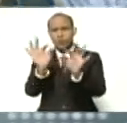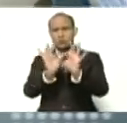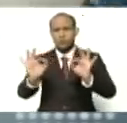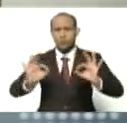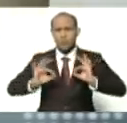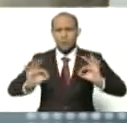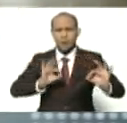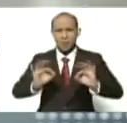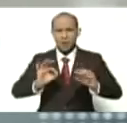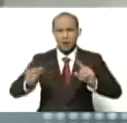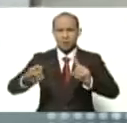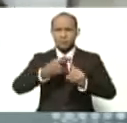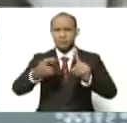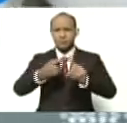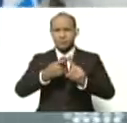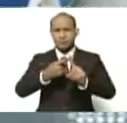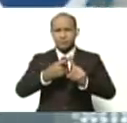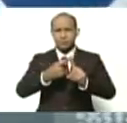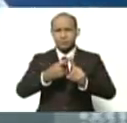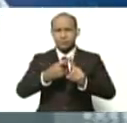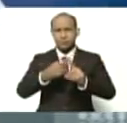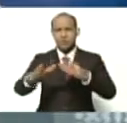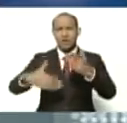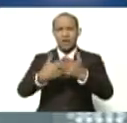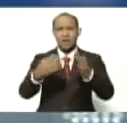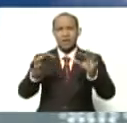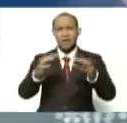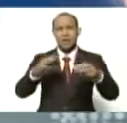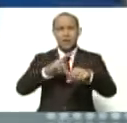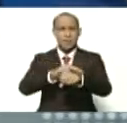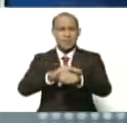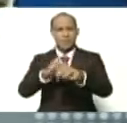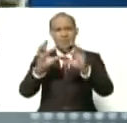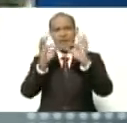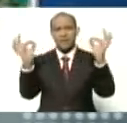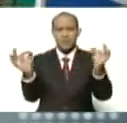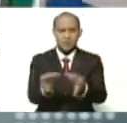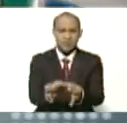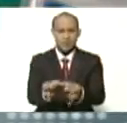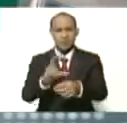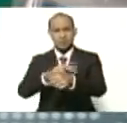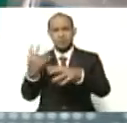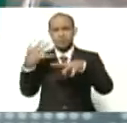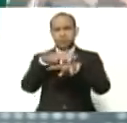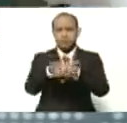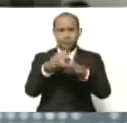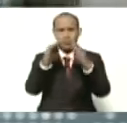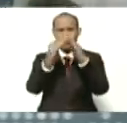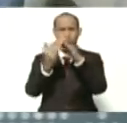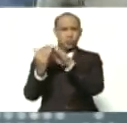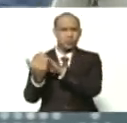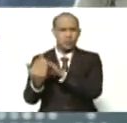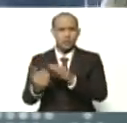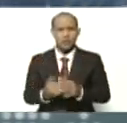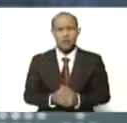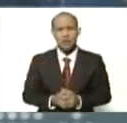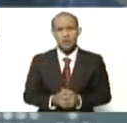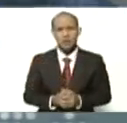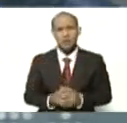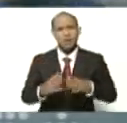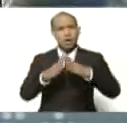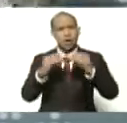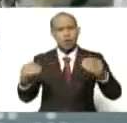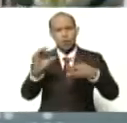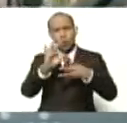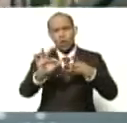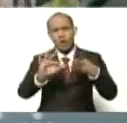primaria desde la medicina familiar desde la medicina integral comunitaria bueno en todas las